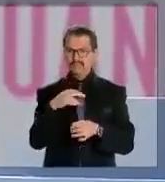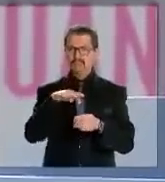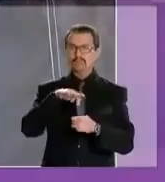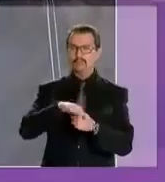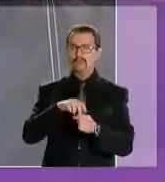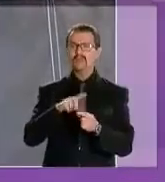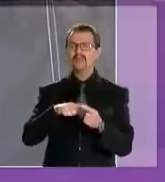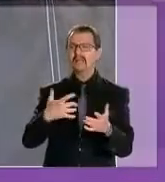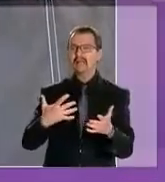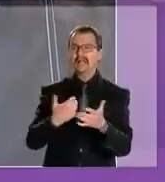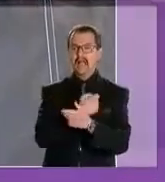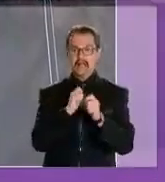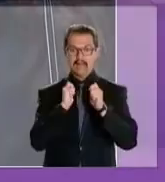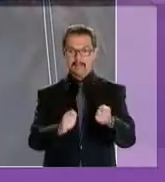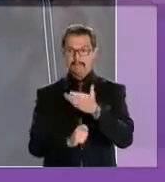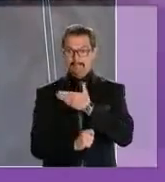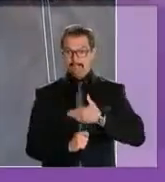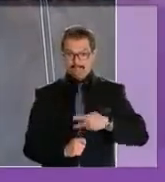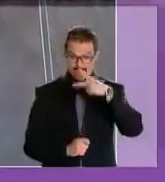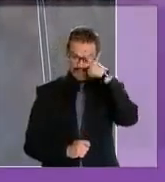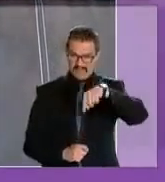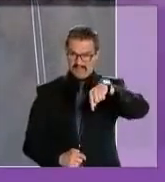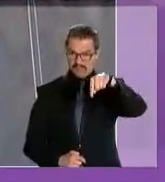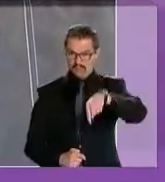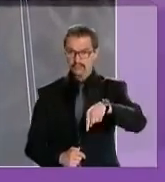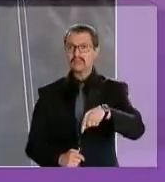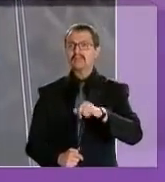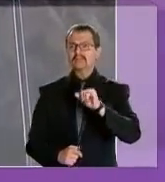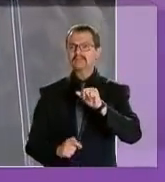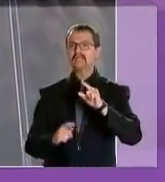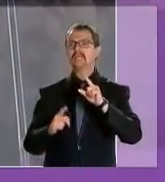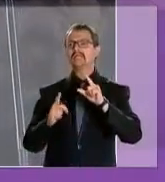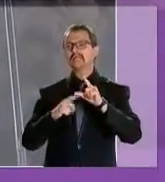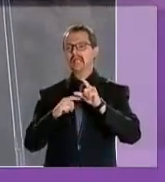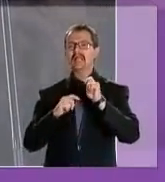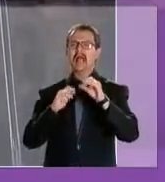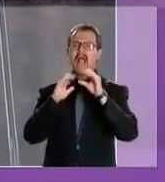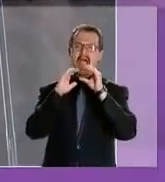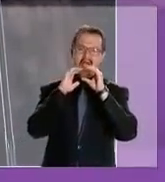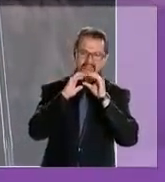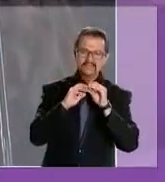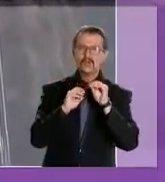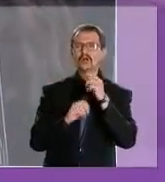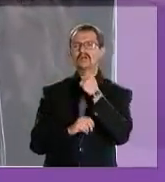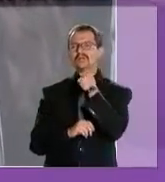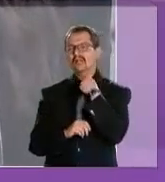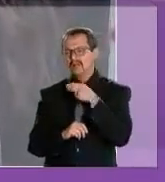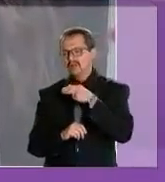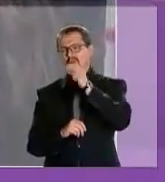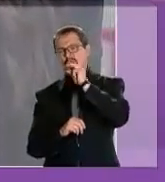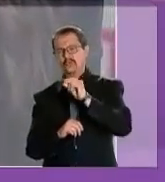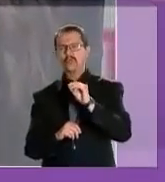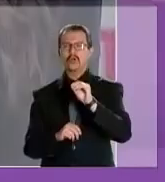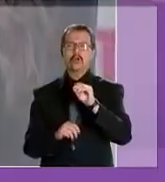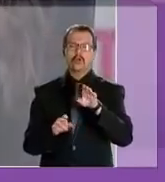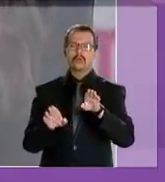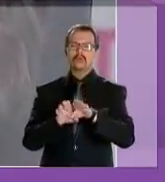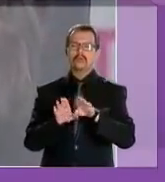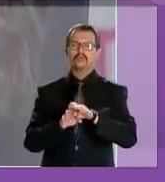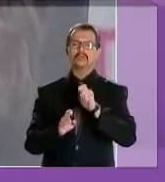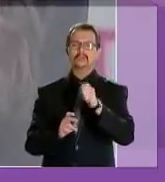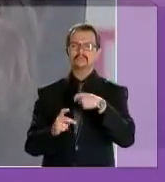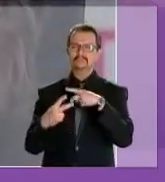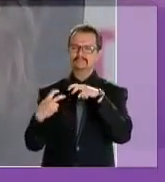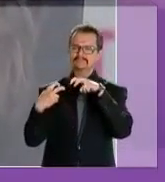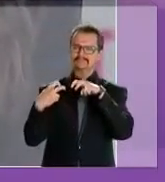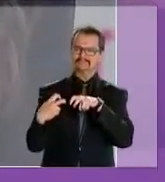tequilita y la estrategia hamburger porque usted ha declarado con la anterioridad que de esa forma negociaría con donald trump